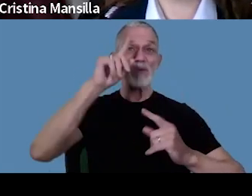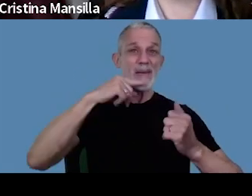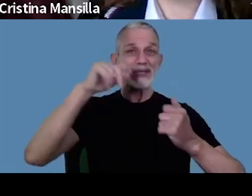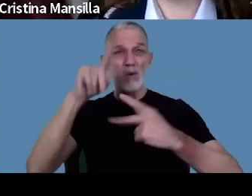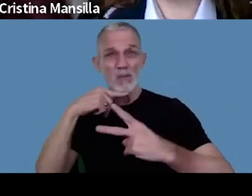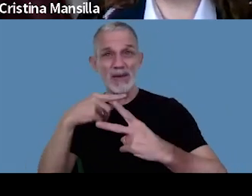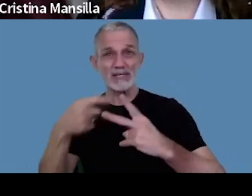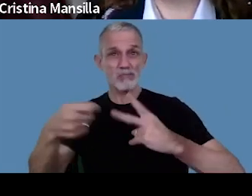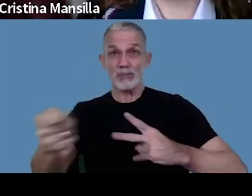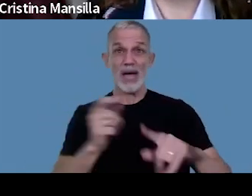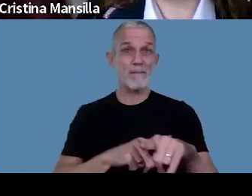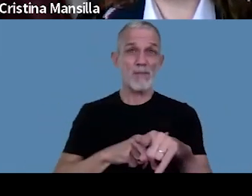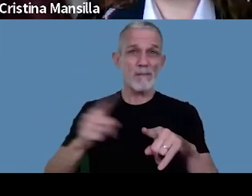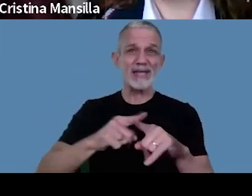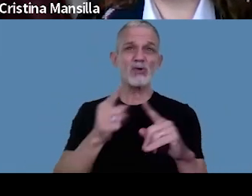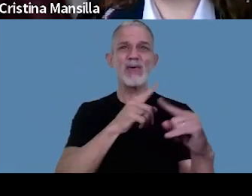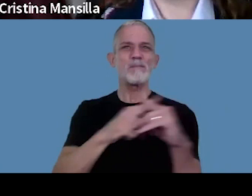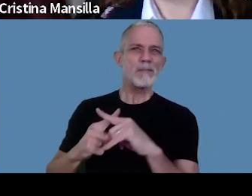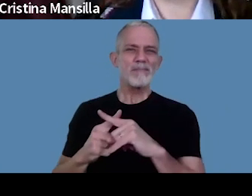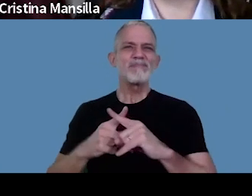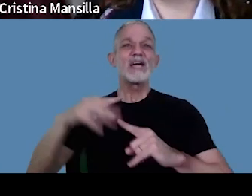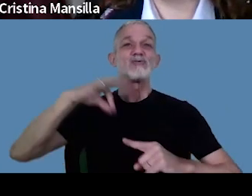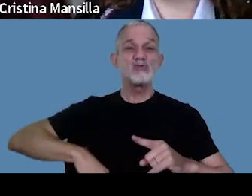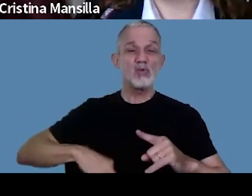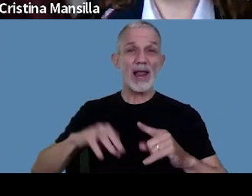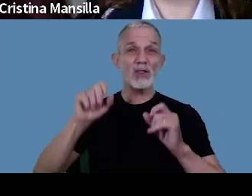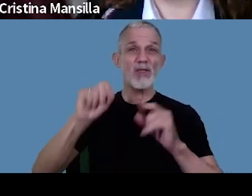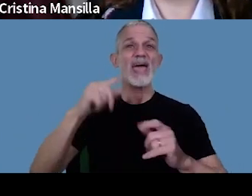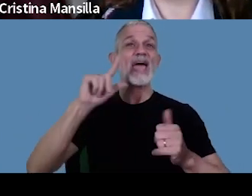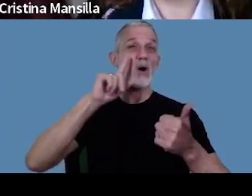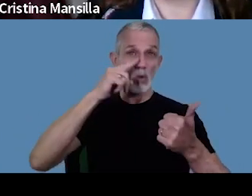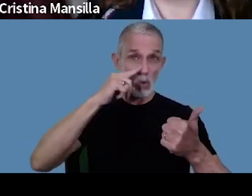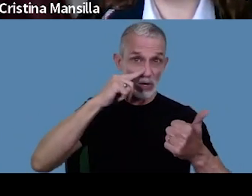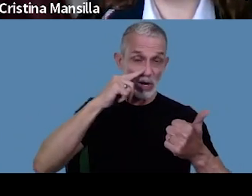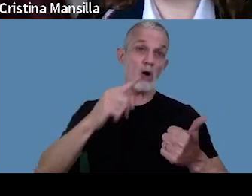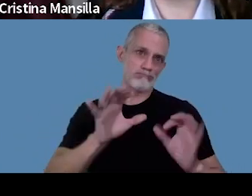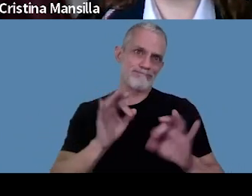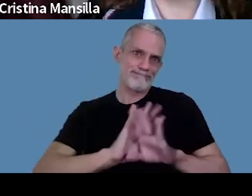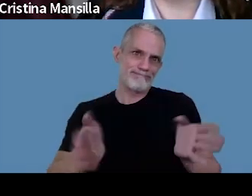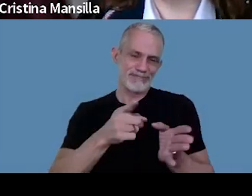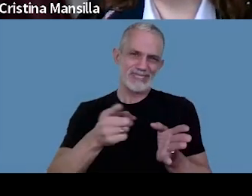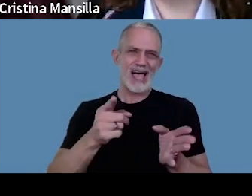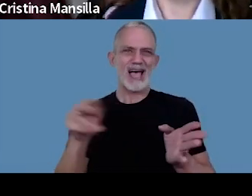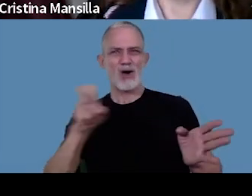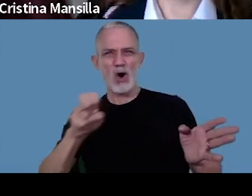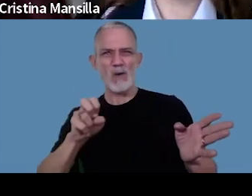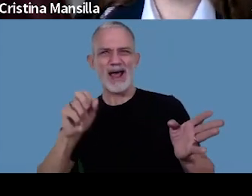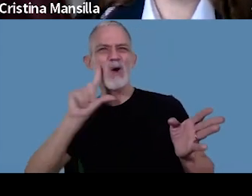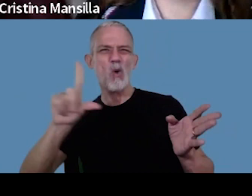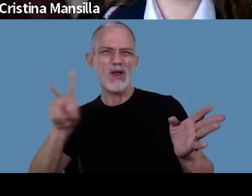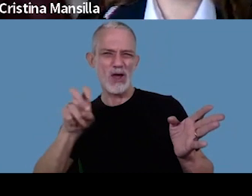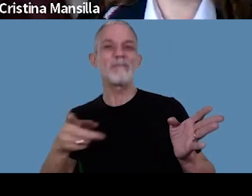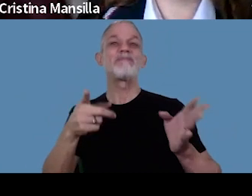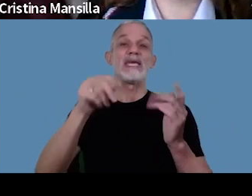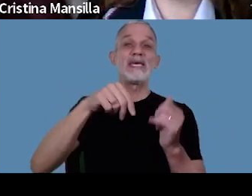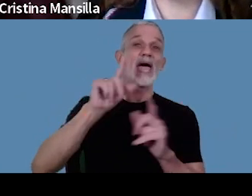al momento de liquidar los salarios de junio, que se perciben los primeros días de julio, y de julio,